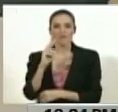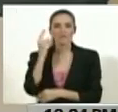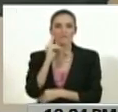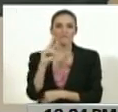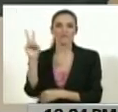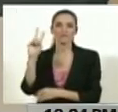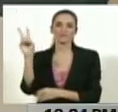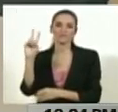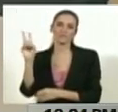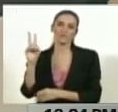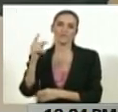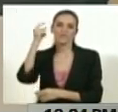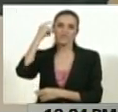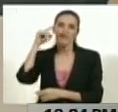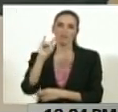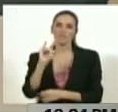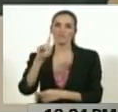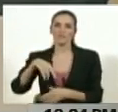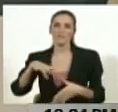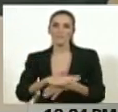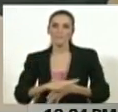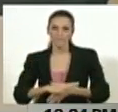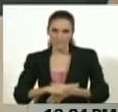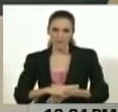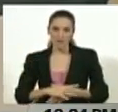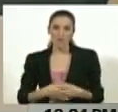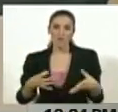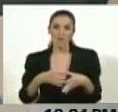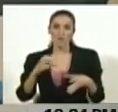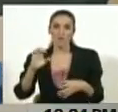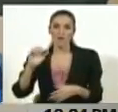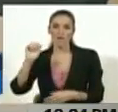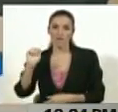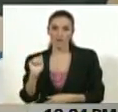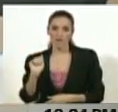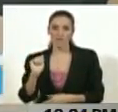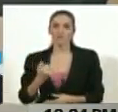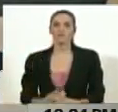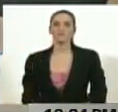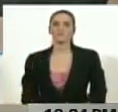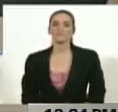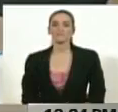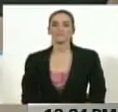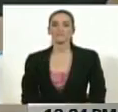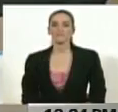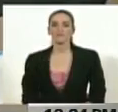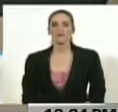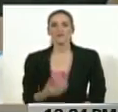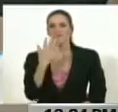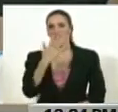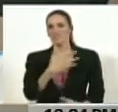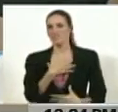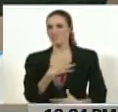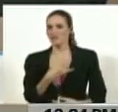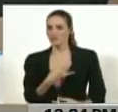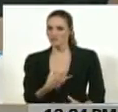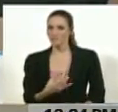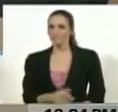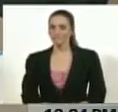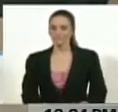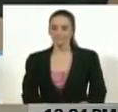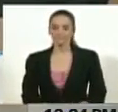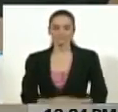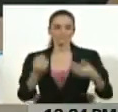de Venezuela durante el día lunes y martes en la Organización de Estados Americanos frente a las pretensiones de